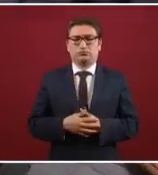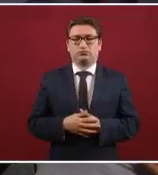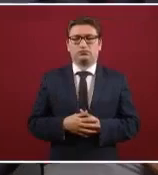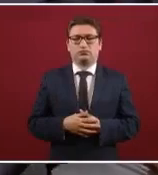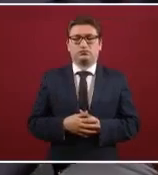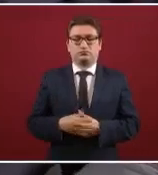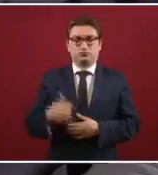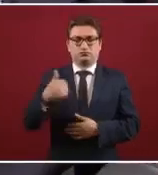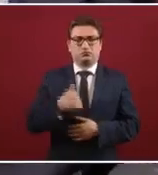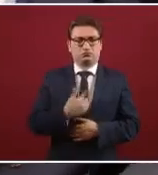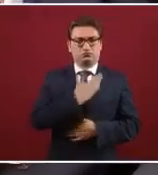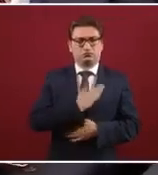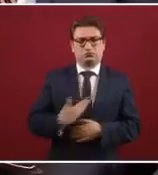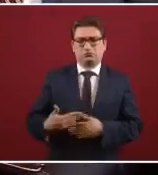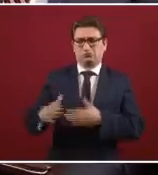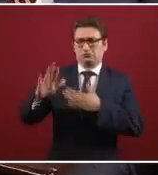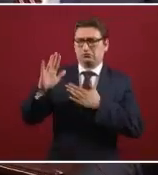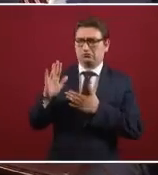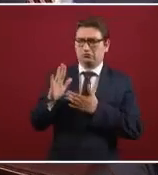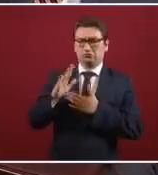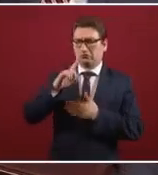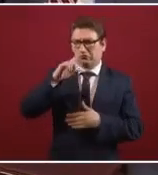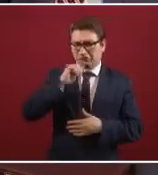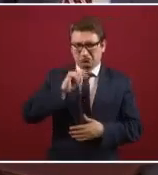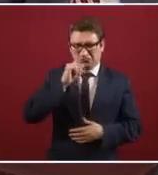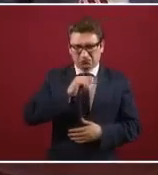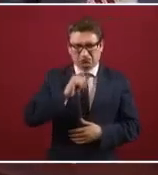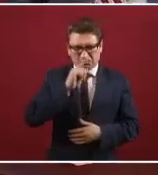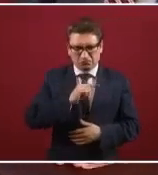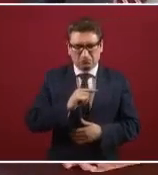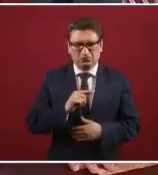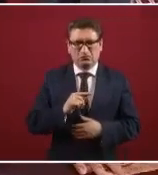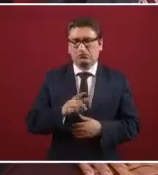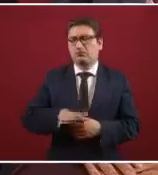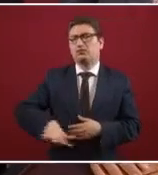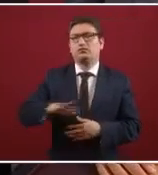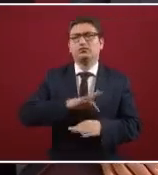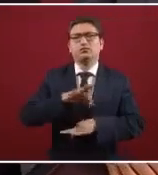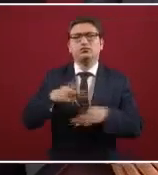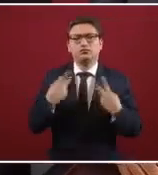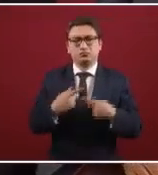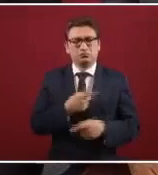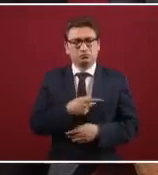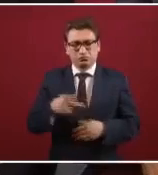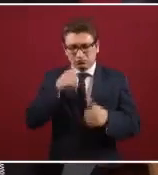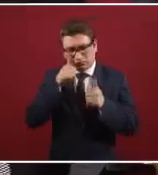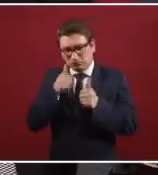incumpliendo mi compromiso de atender a los pobres